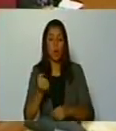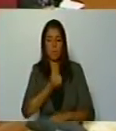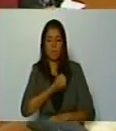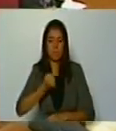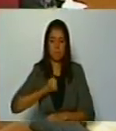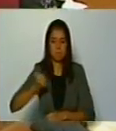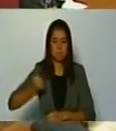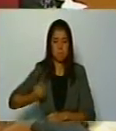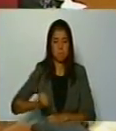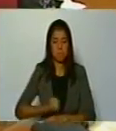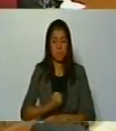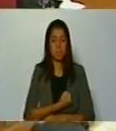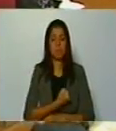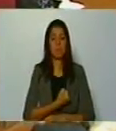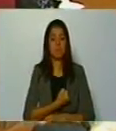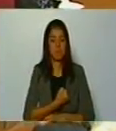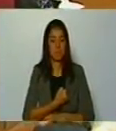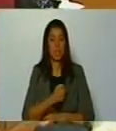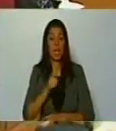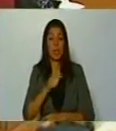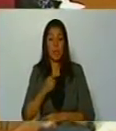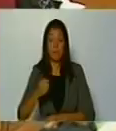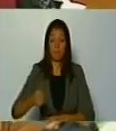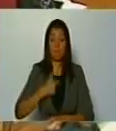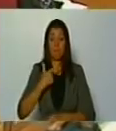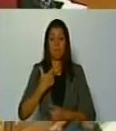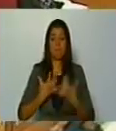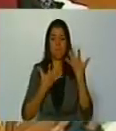a la muerte, quemado, vivo.